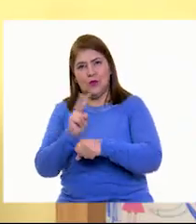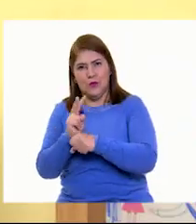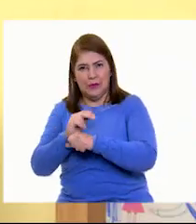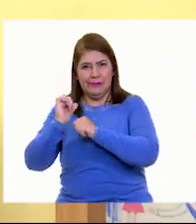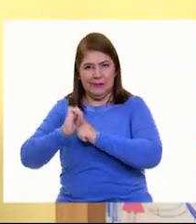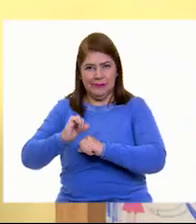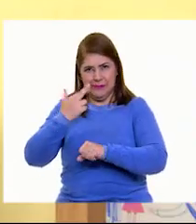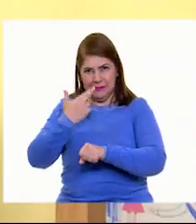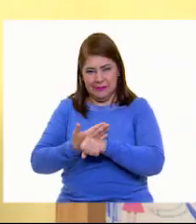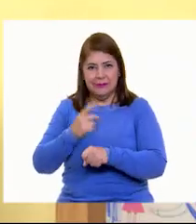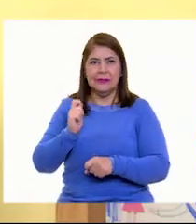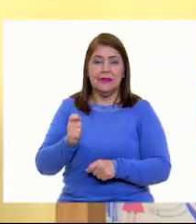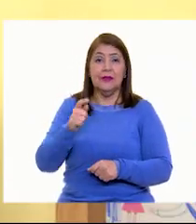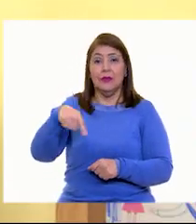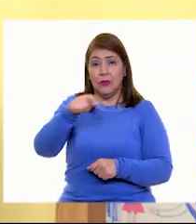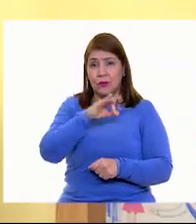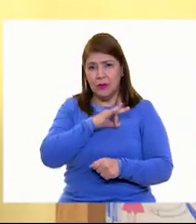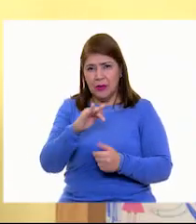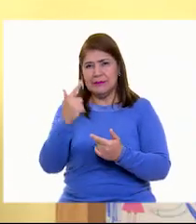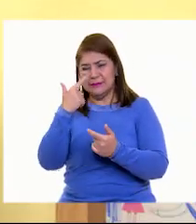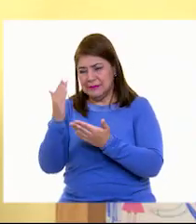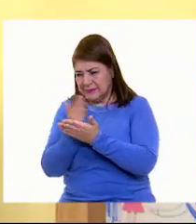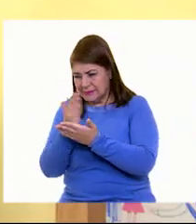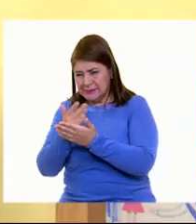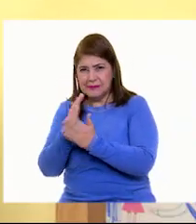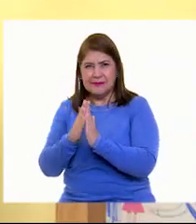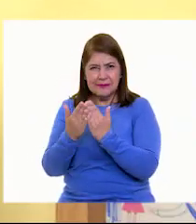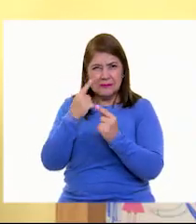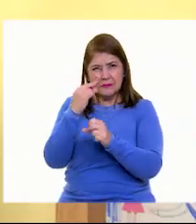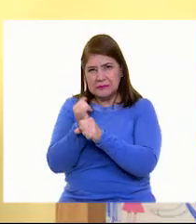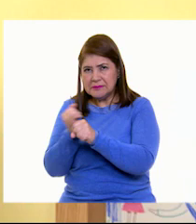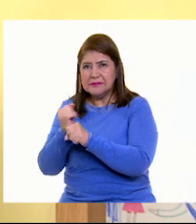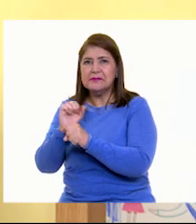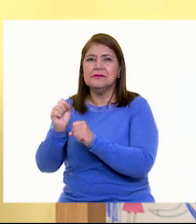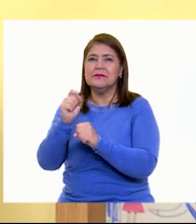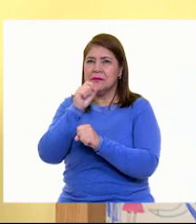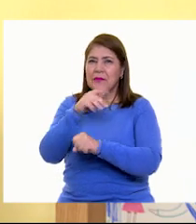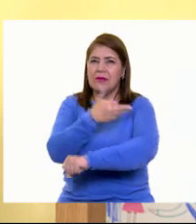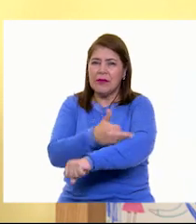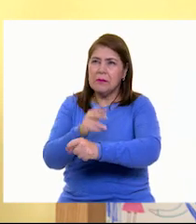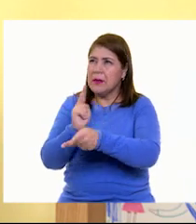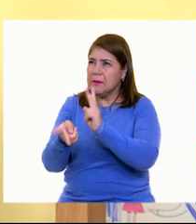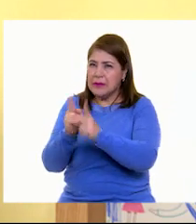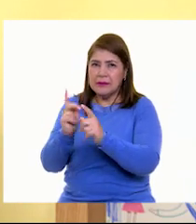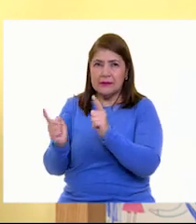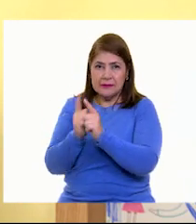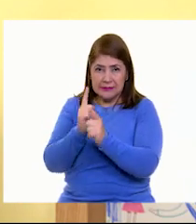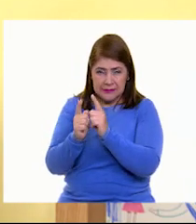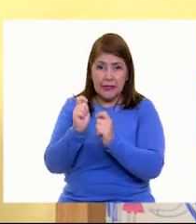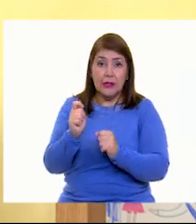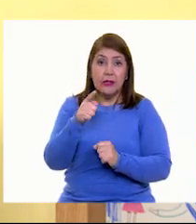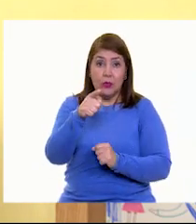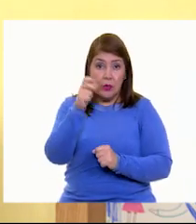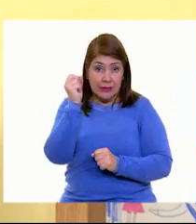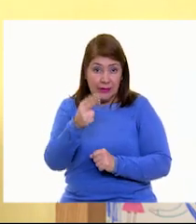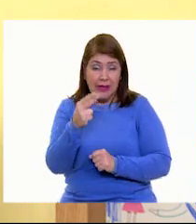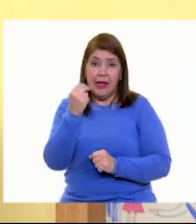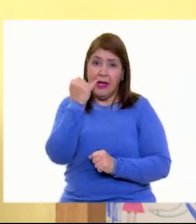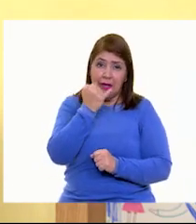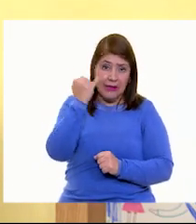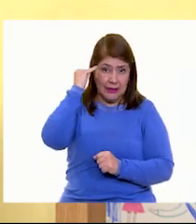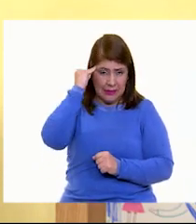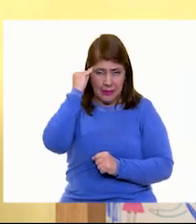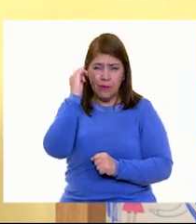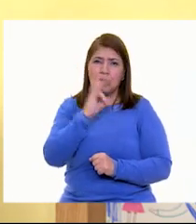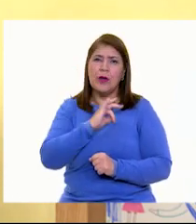es posible, consulta otros libros y comenta el tema de hoy con tu familia. Si tienes la fortuna de hablar una lengua